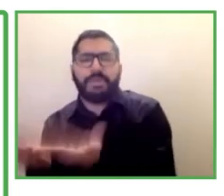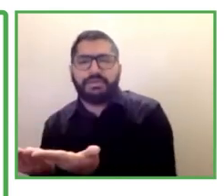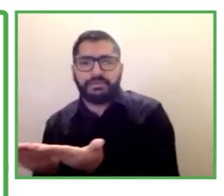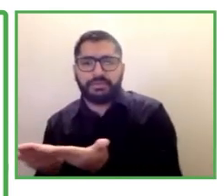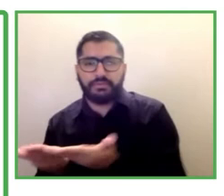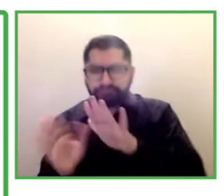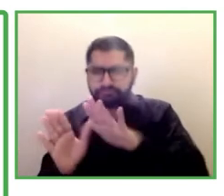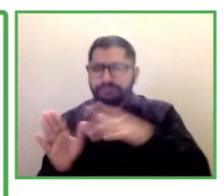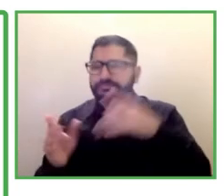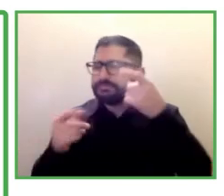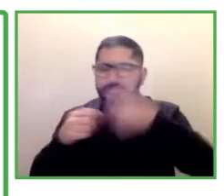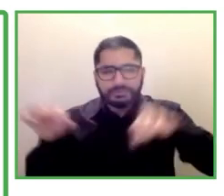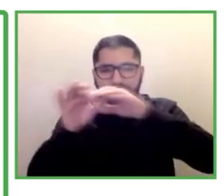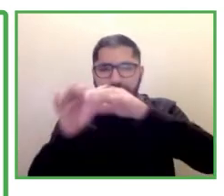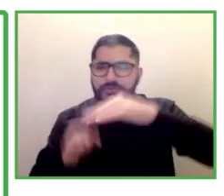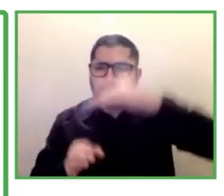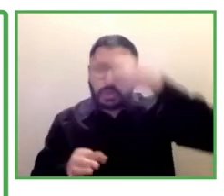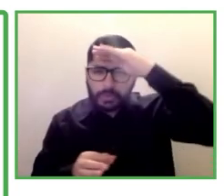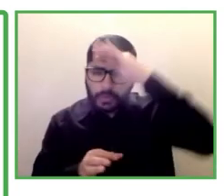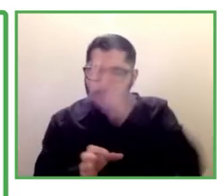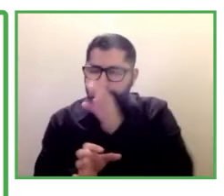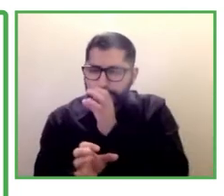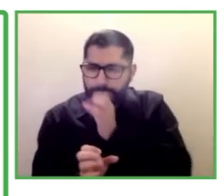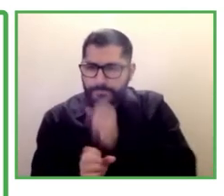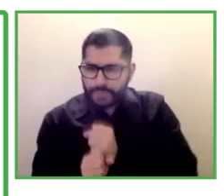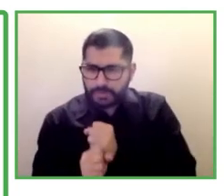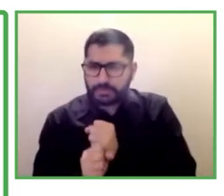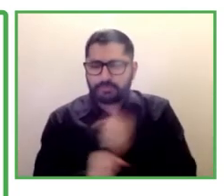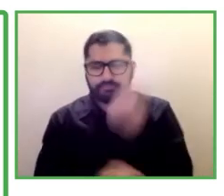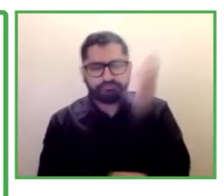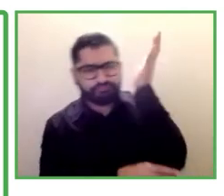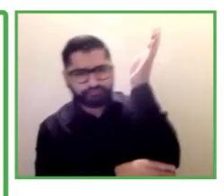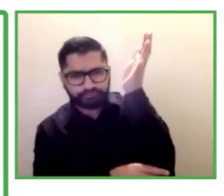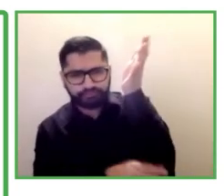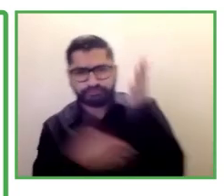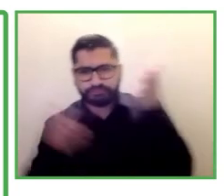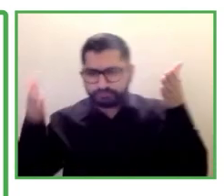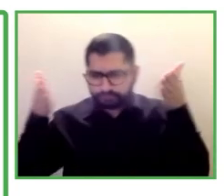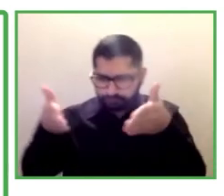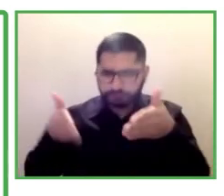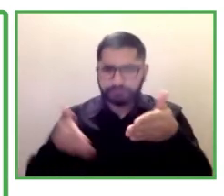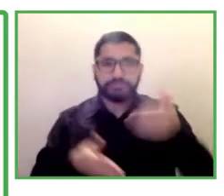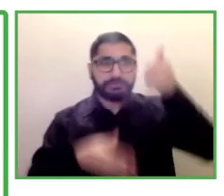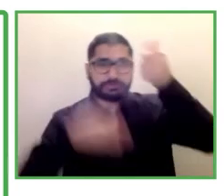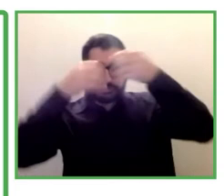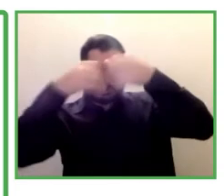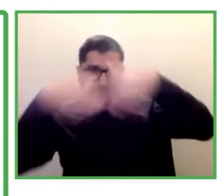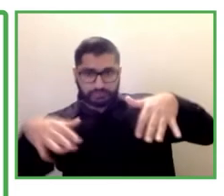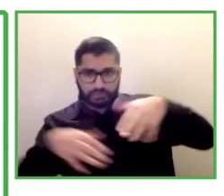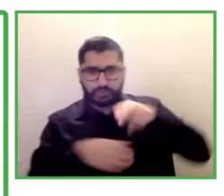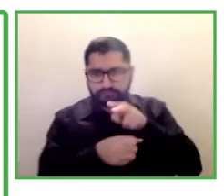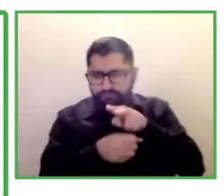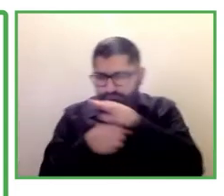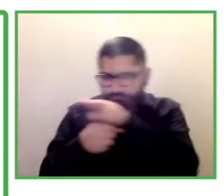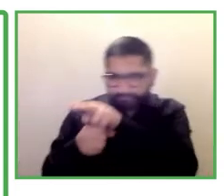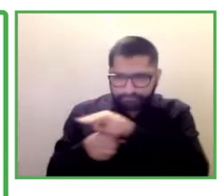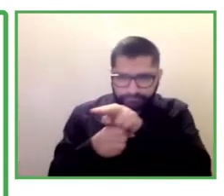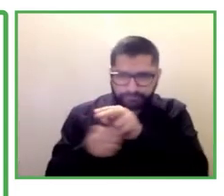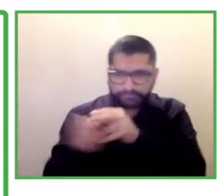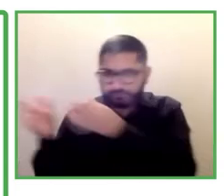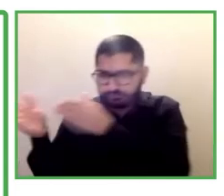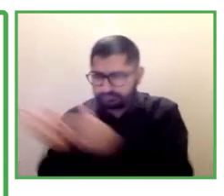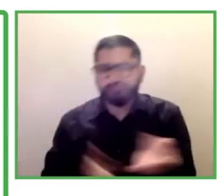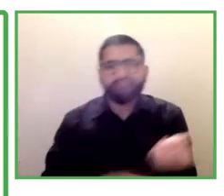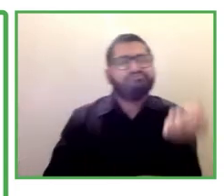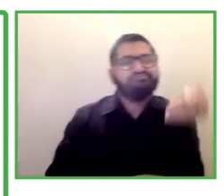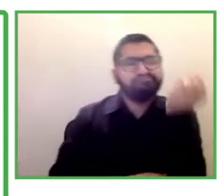para que los directores y administradores también entiendan qué es una discapacidad y